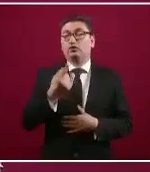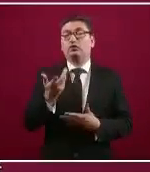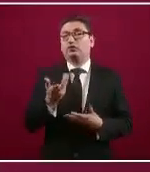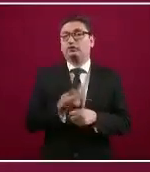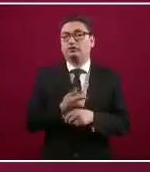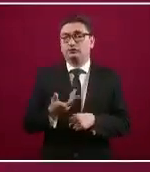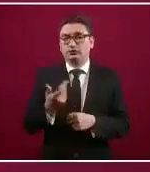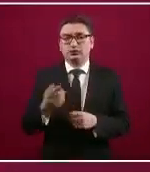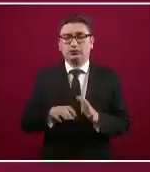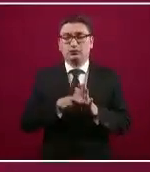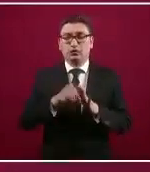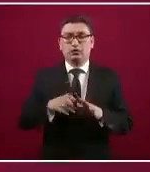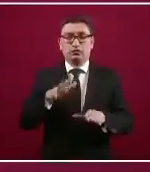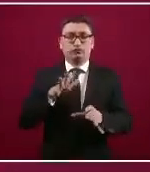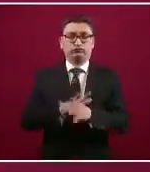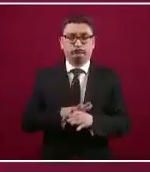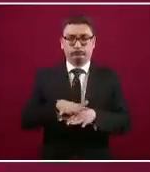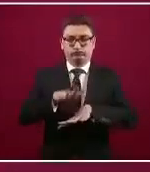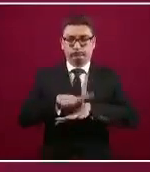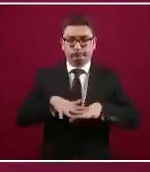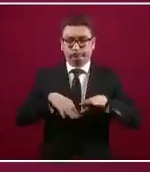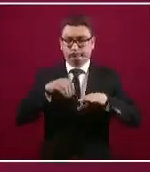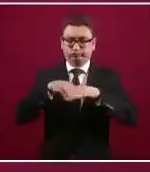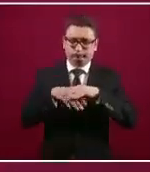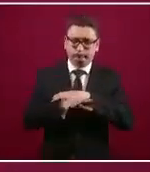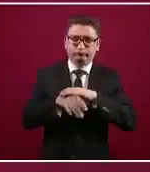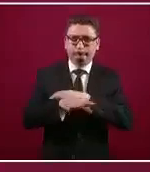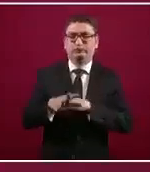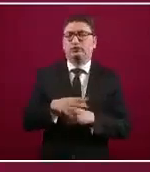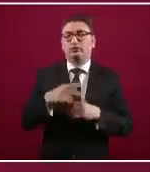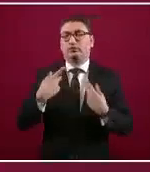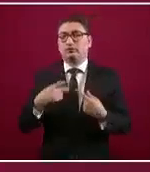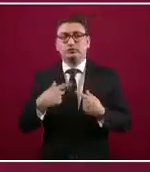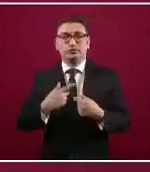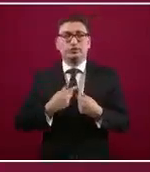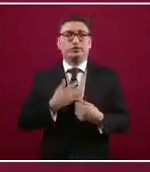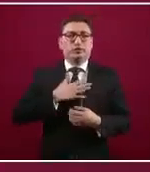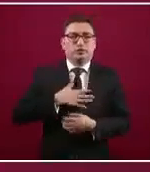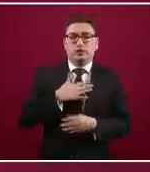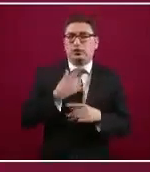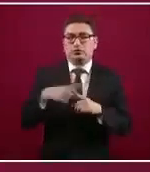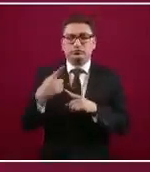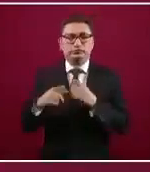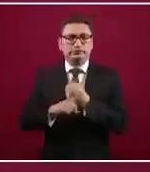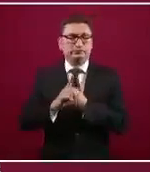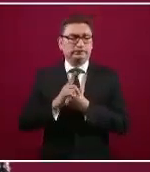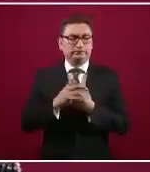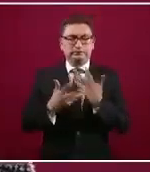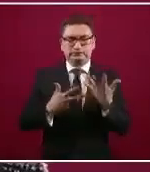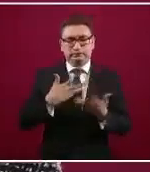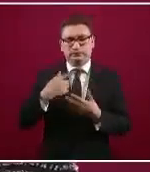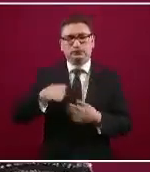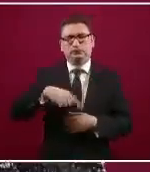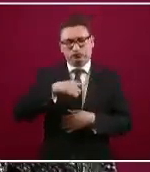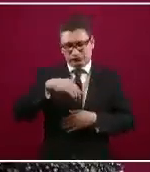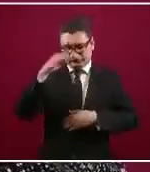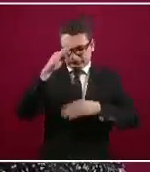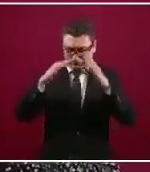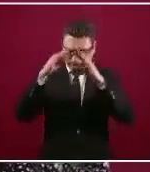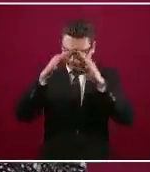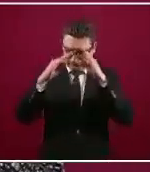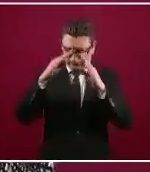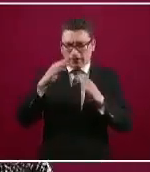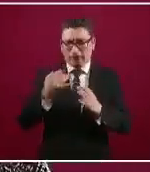serían los drenajes, entonces, ¿a dónde va a ir tanta gente al baño? Entonces, bueno, todo ese tipo de cosas lo estuvimos analizando. Fue entonces cuando